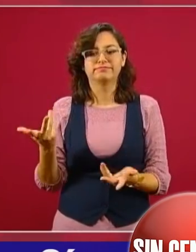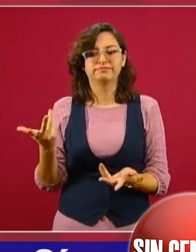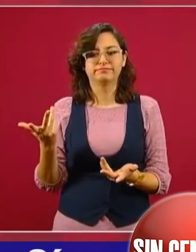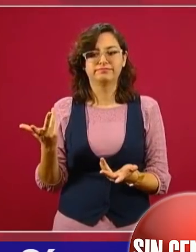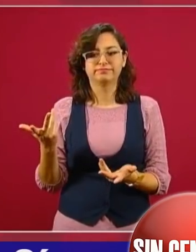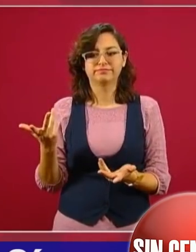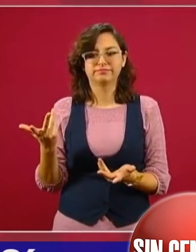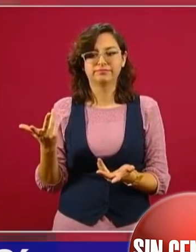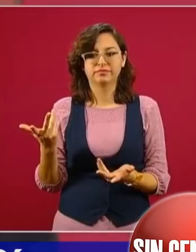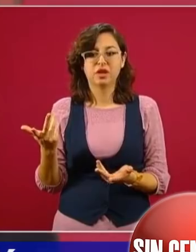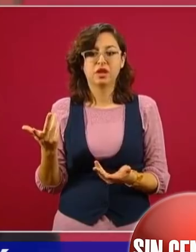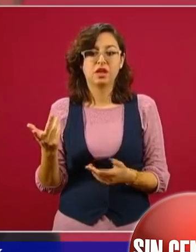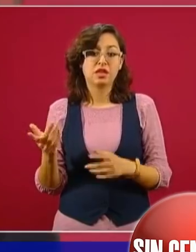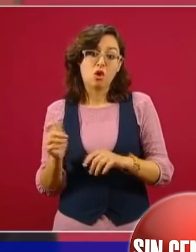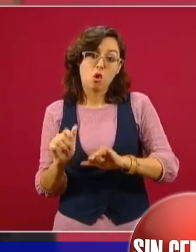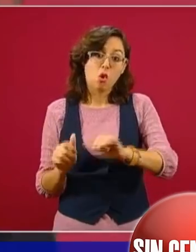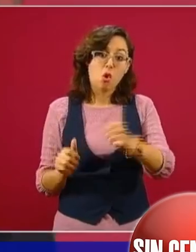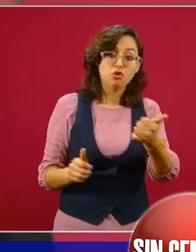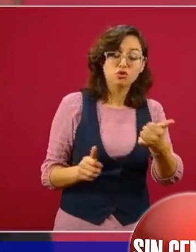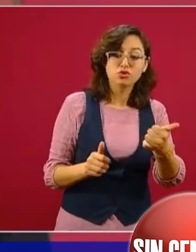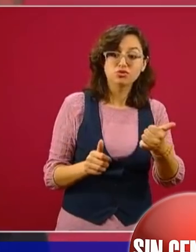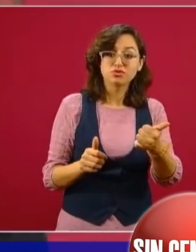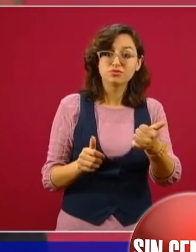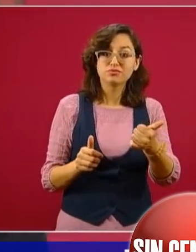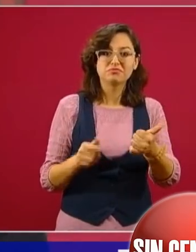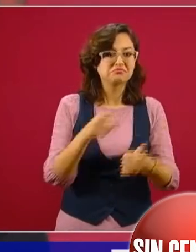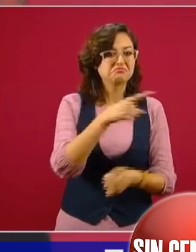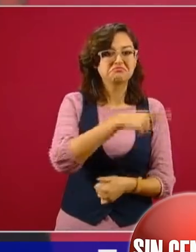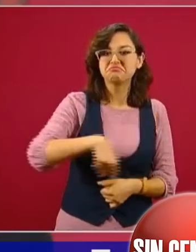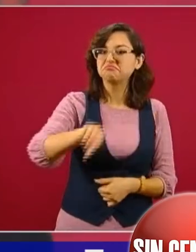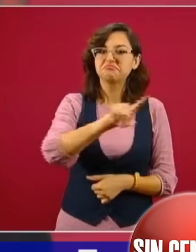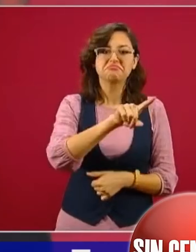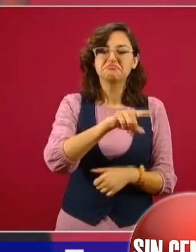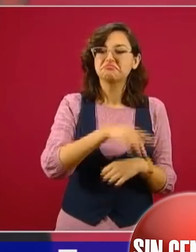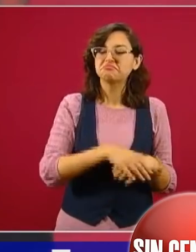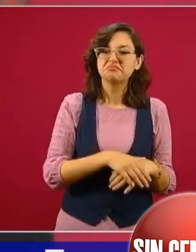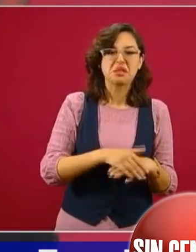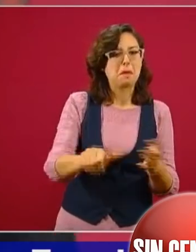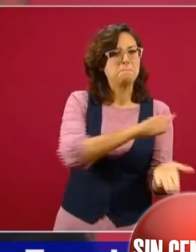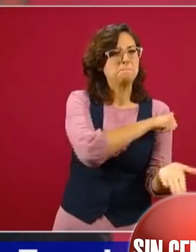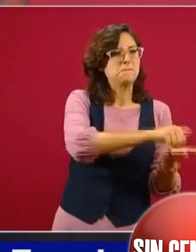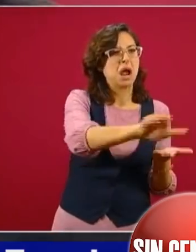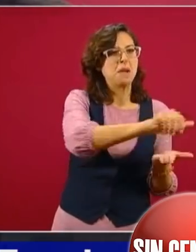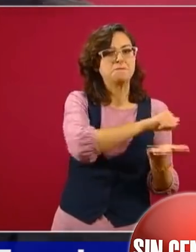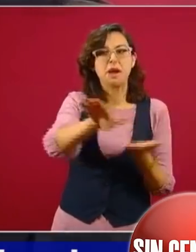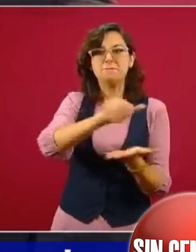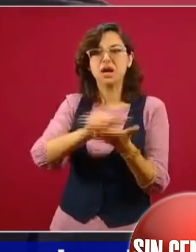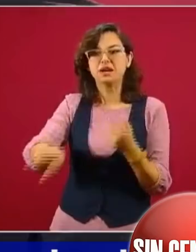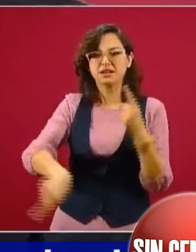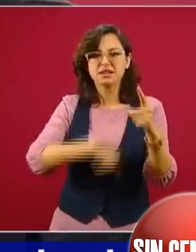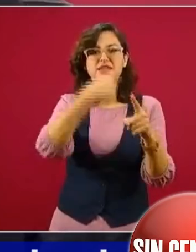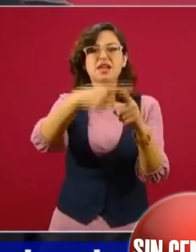inmediatamente a despedir a trabajadores, los más grandes,